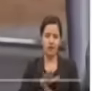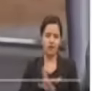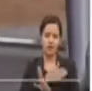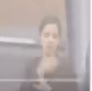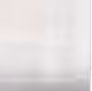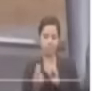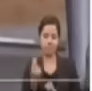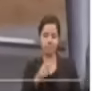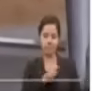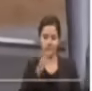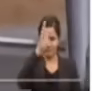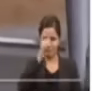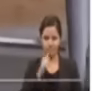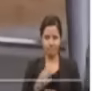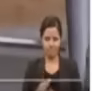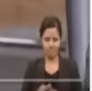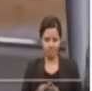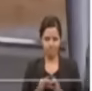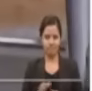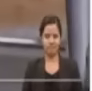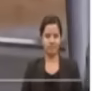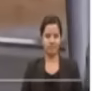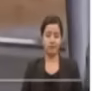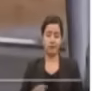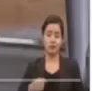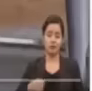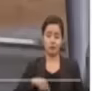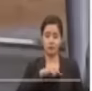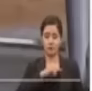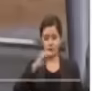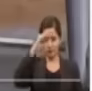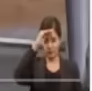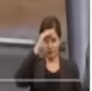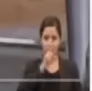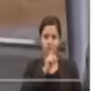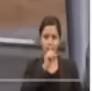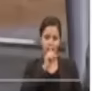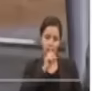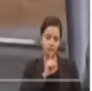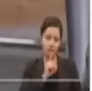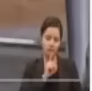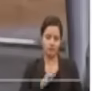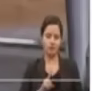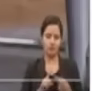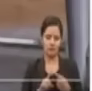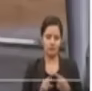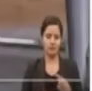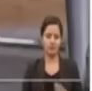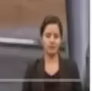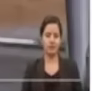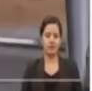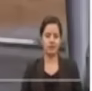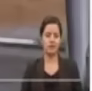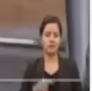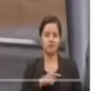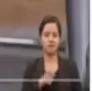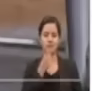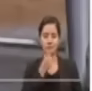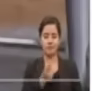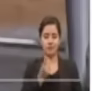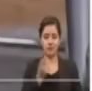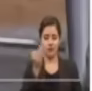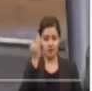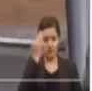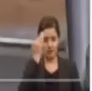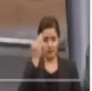de la corrupción. Nuestro punto de vista, pues mienten abiertamente en algunos de los puntos. Primero que nada, en su duración, ellos establecen